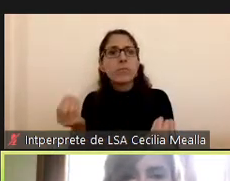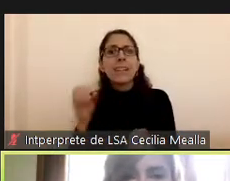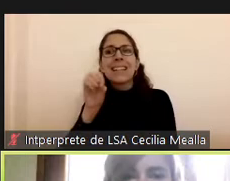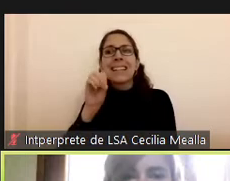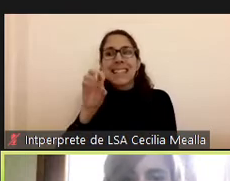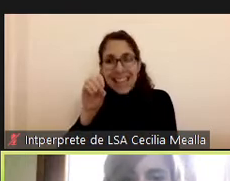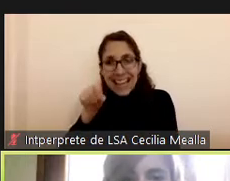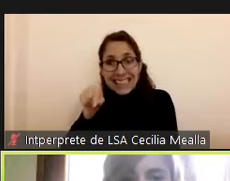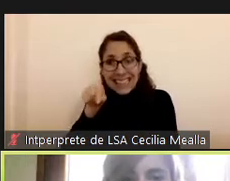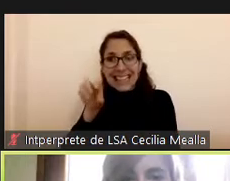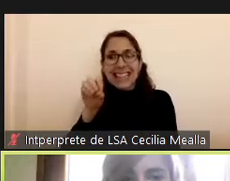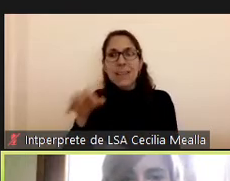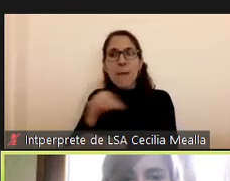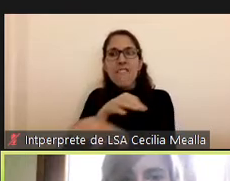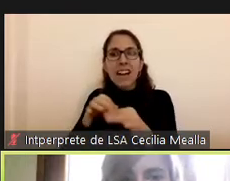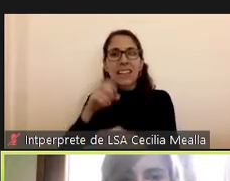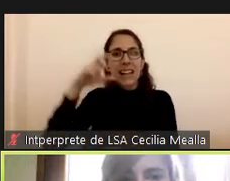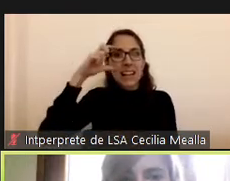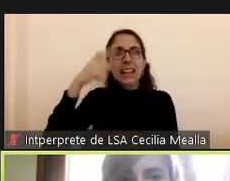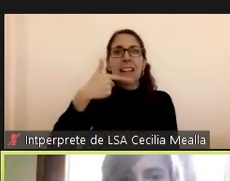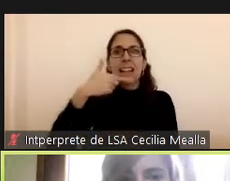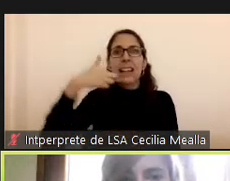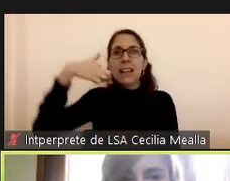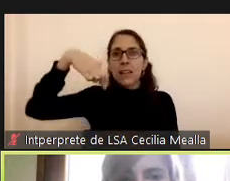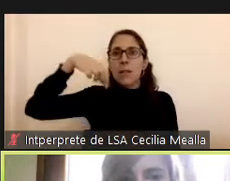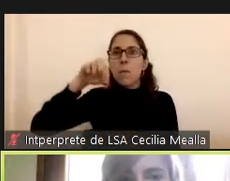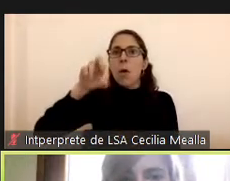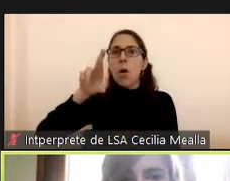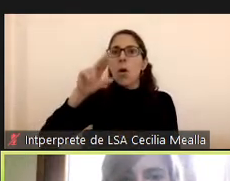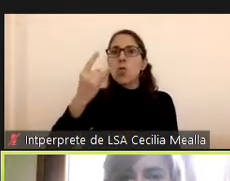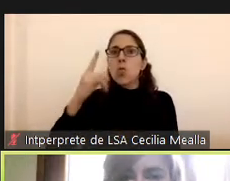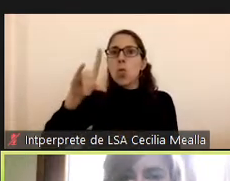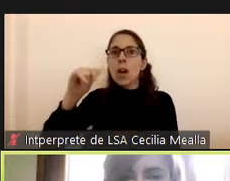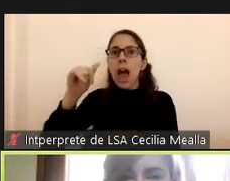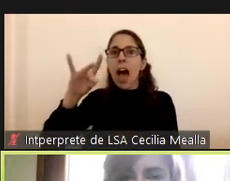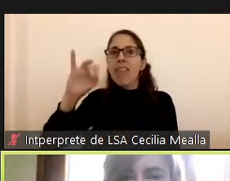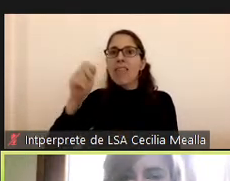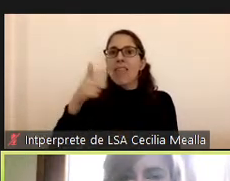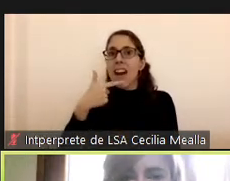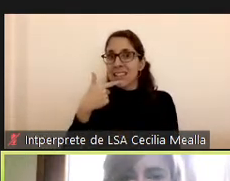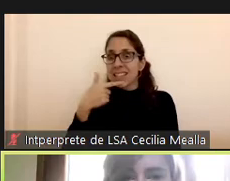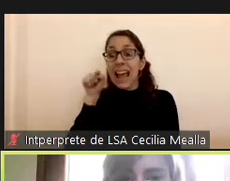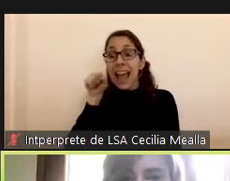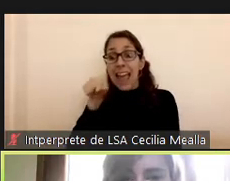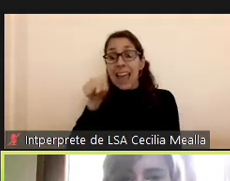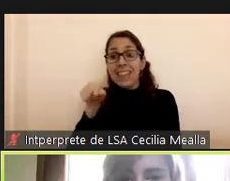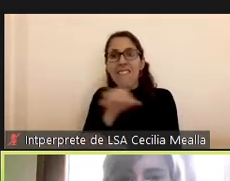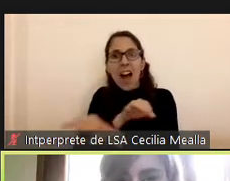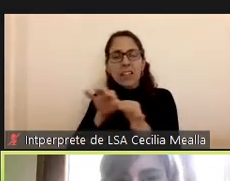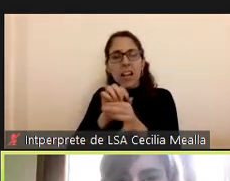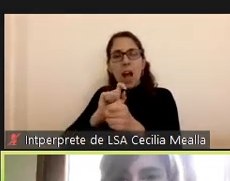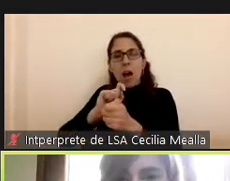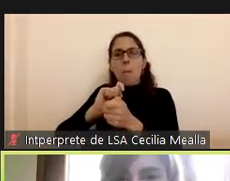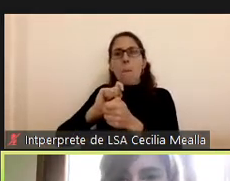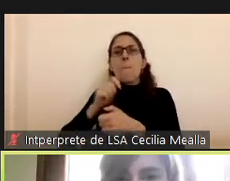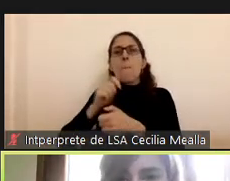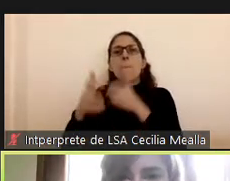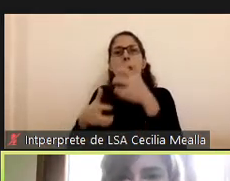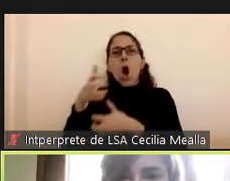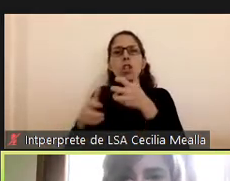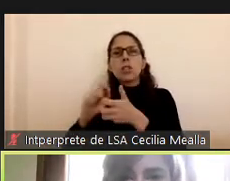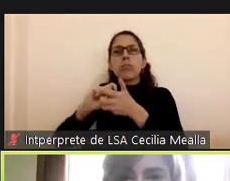esporuladas. Entonces, cuando esa bacteria se transforma, porque hace todo un proceso se llama de